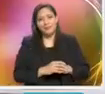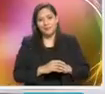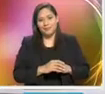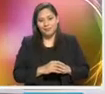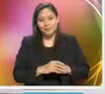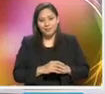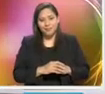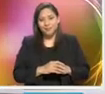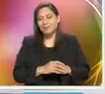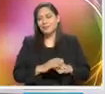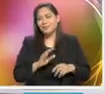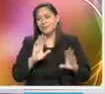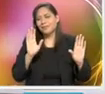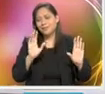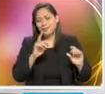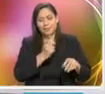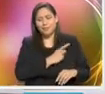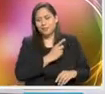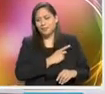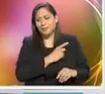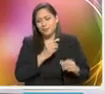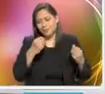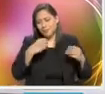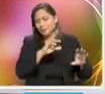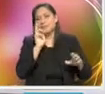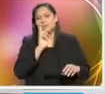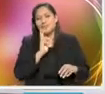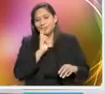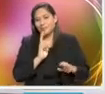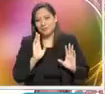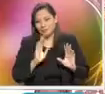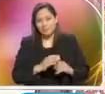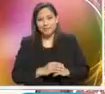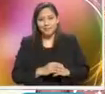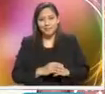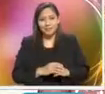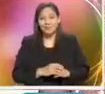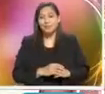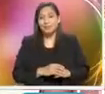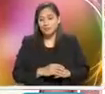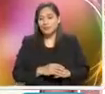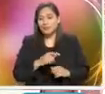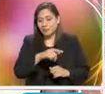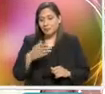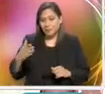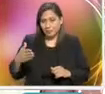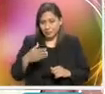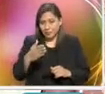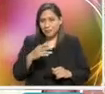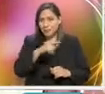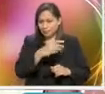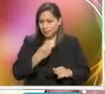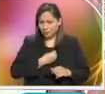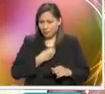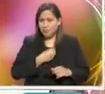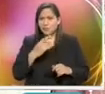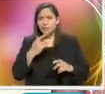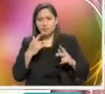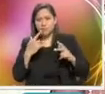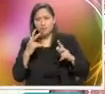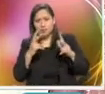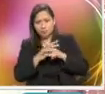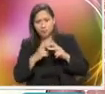buena suerte y que sobrevivan como puedan, ¿no? En efecto, son unos peces que son de mucho aguante, que son luchadores,